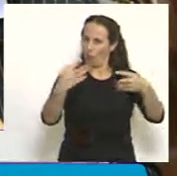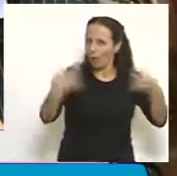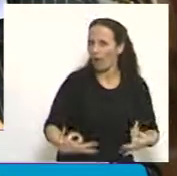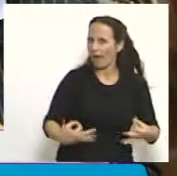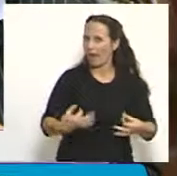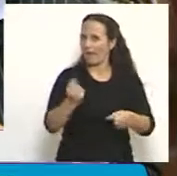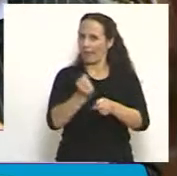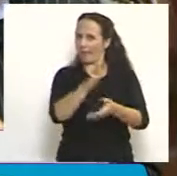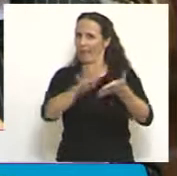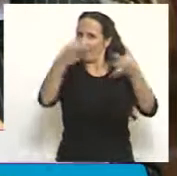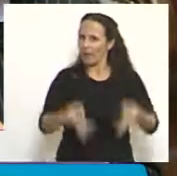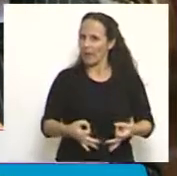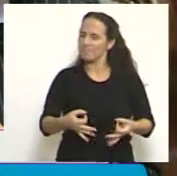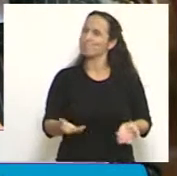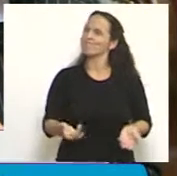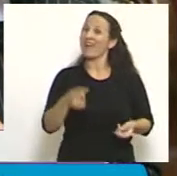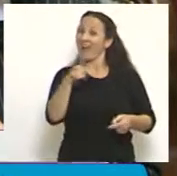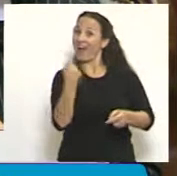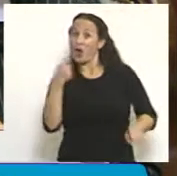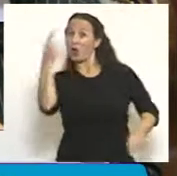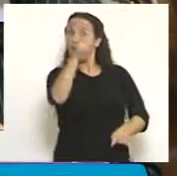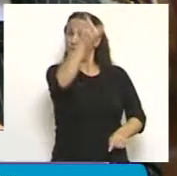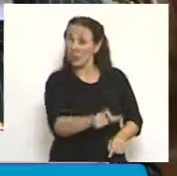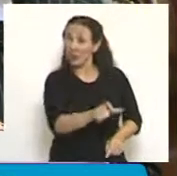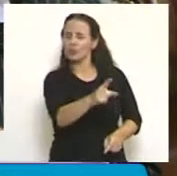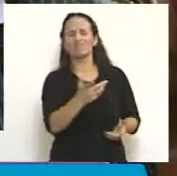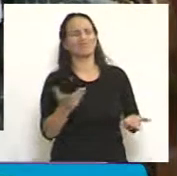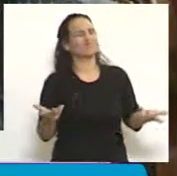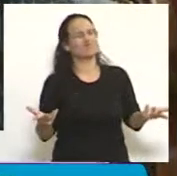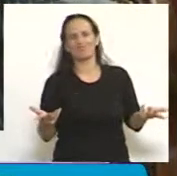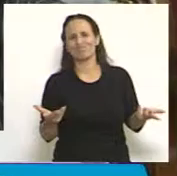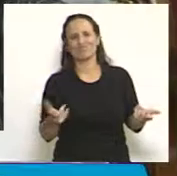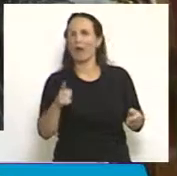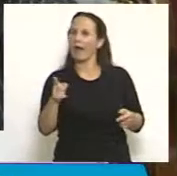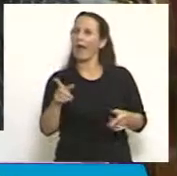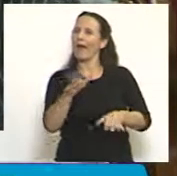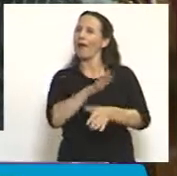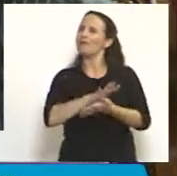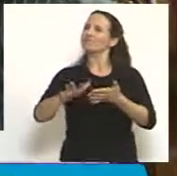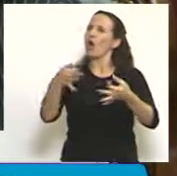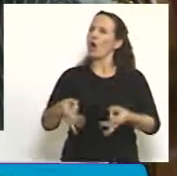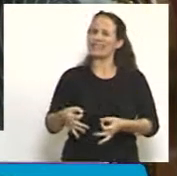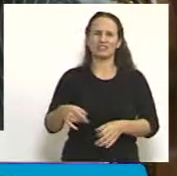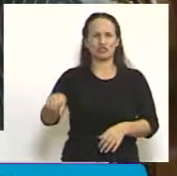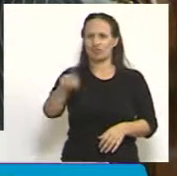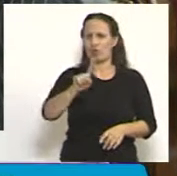y por delegación del procurador puede actuar el